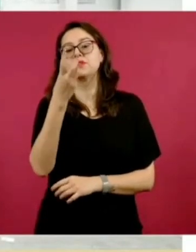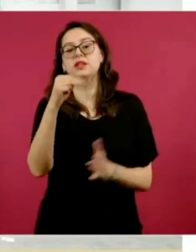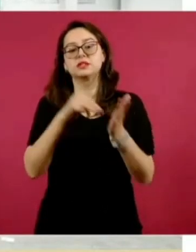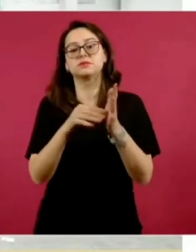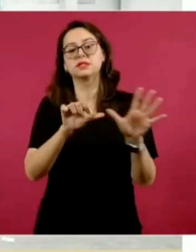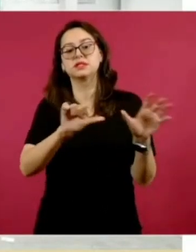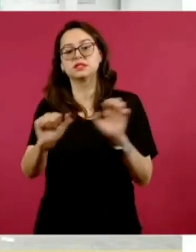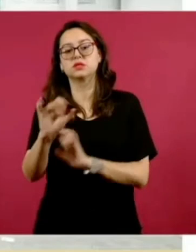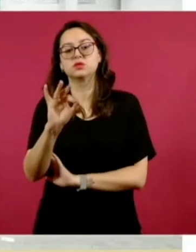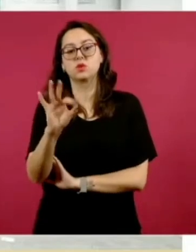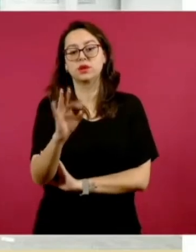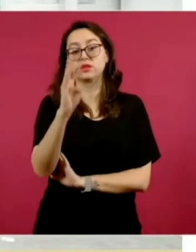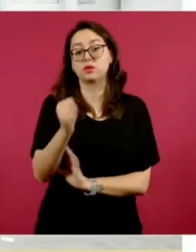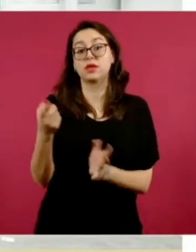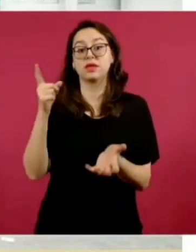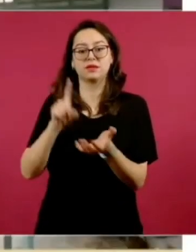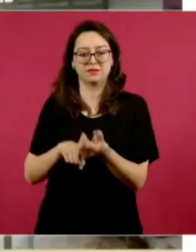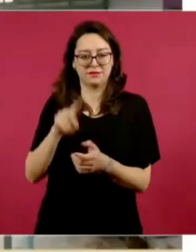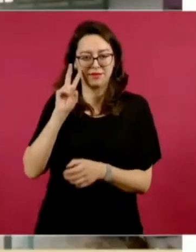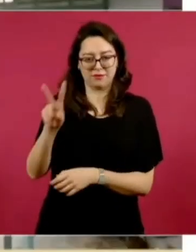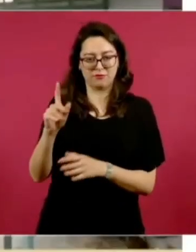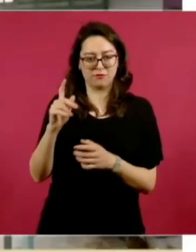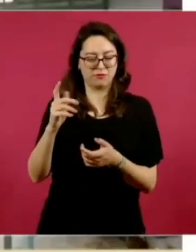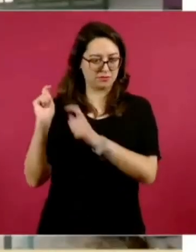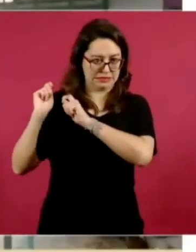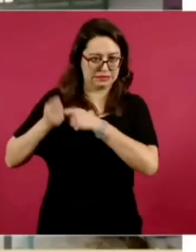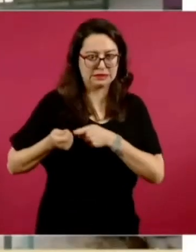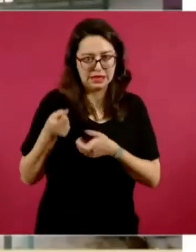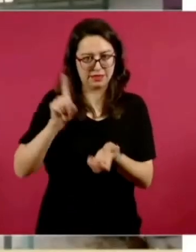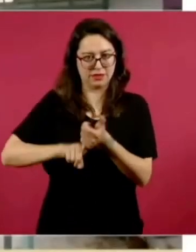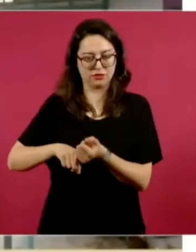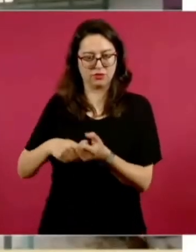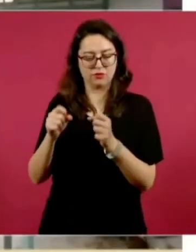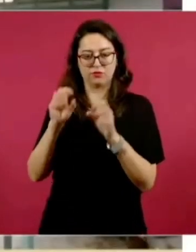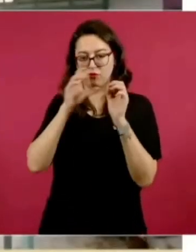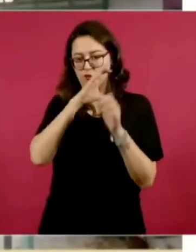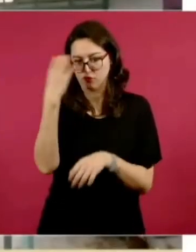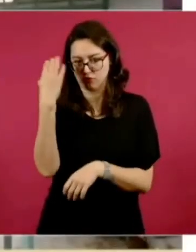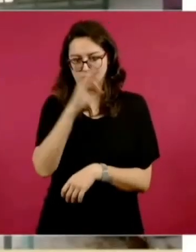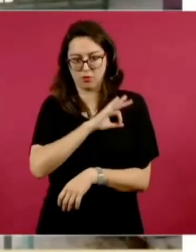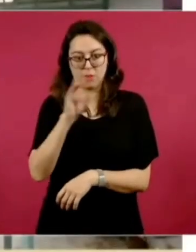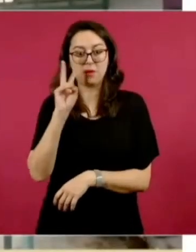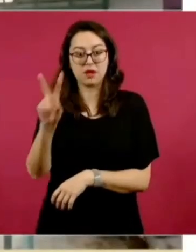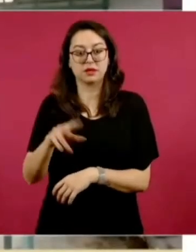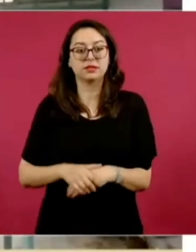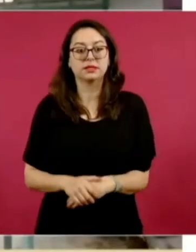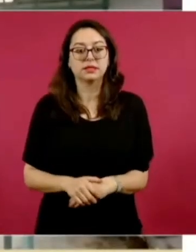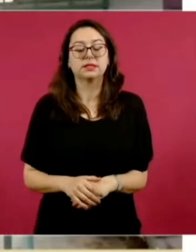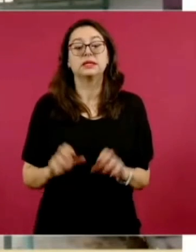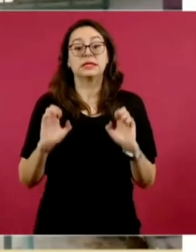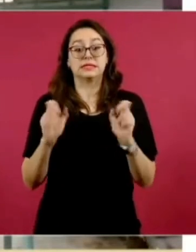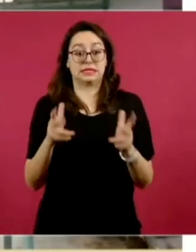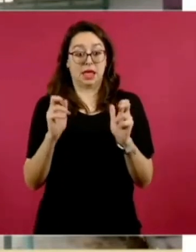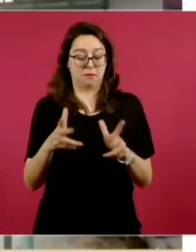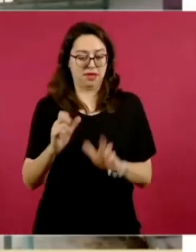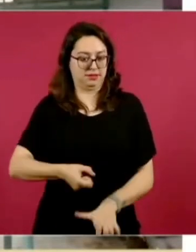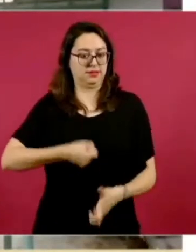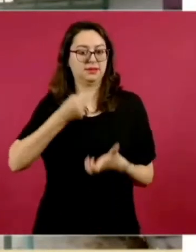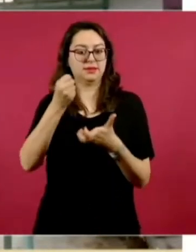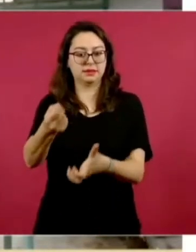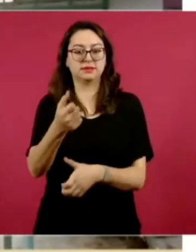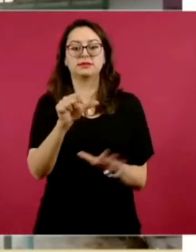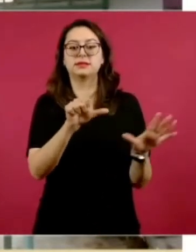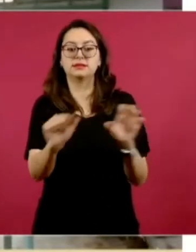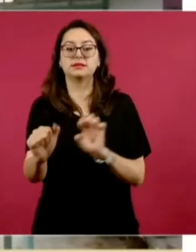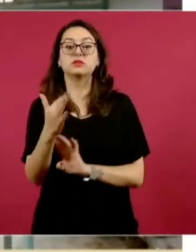de Abastos. En Chiapas, la inversión fue de 651 millones de pesos en